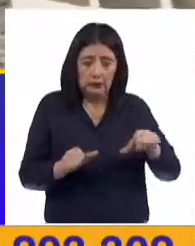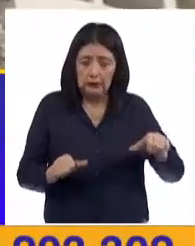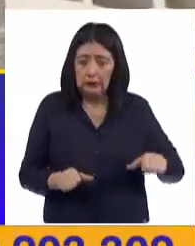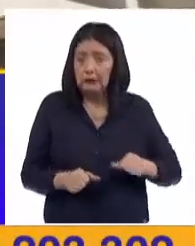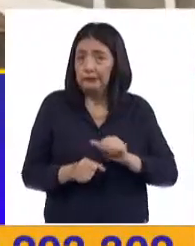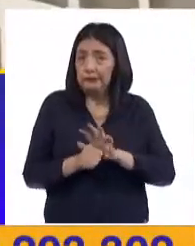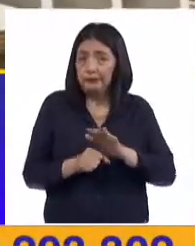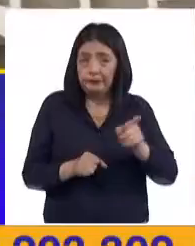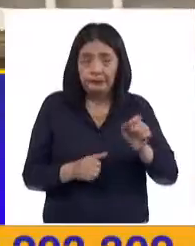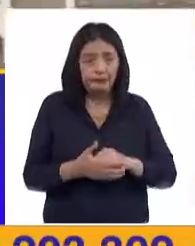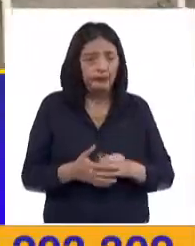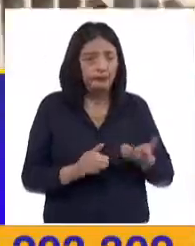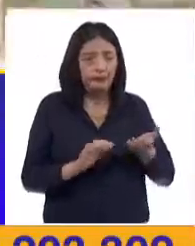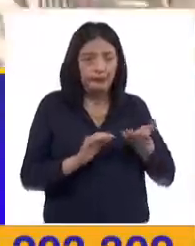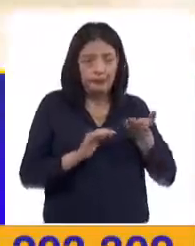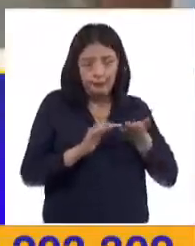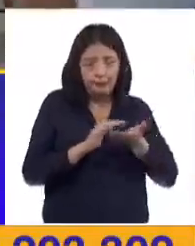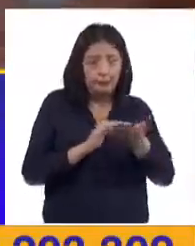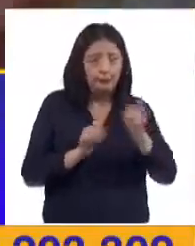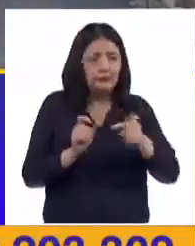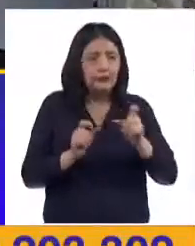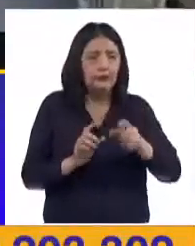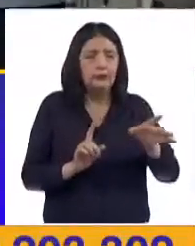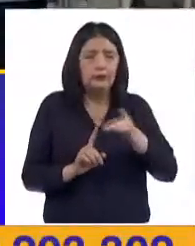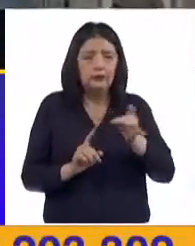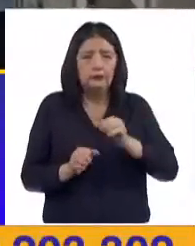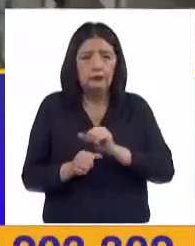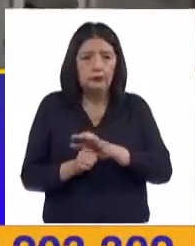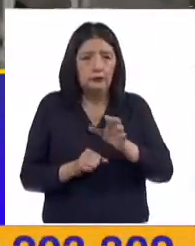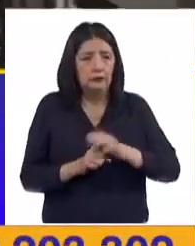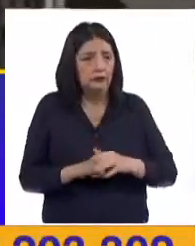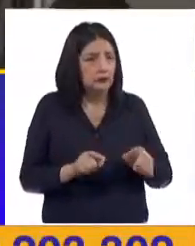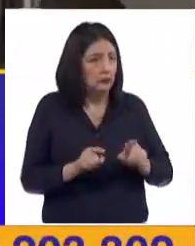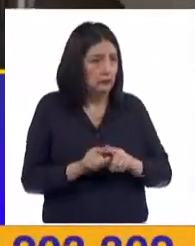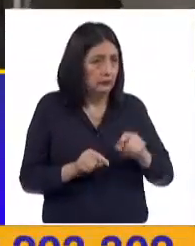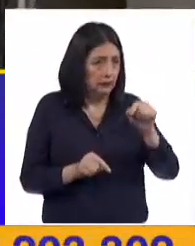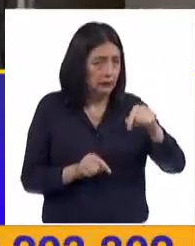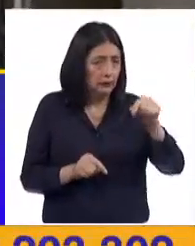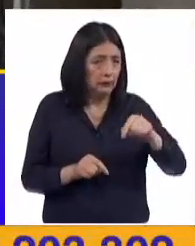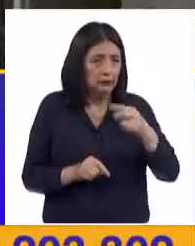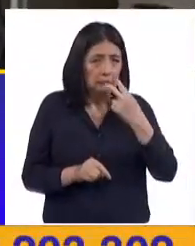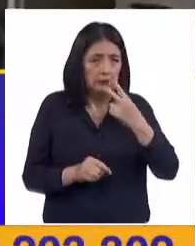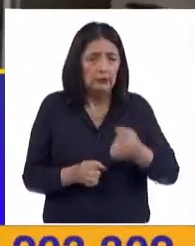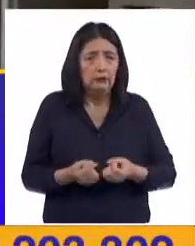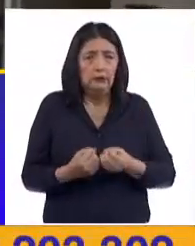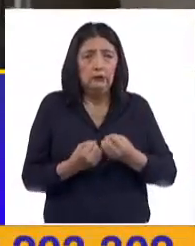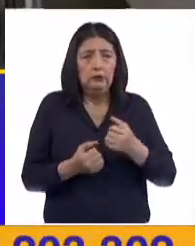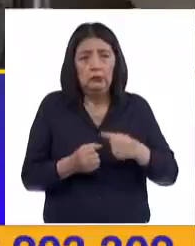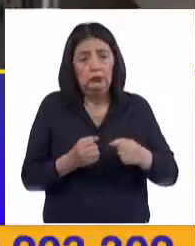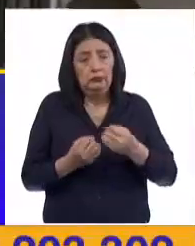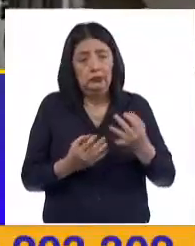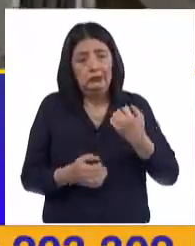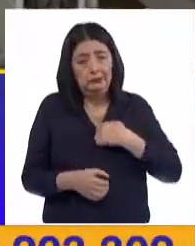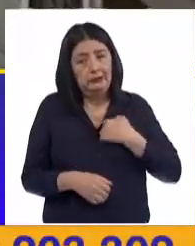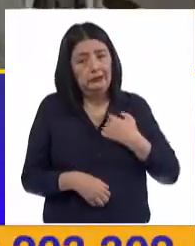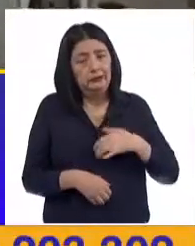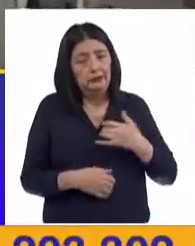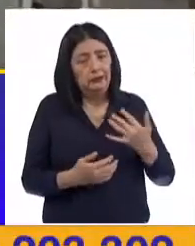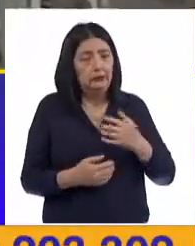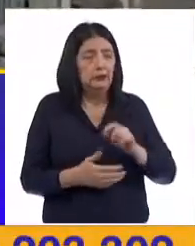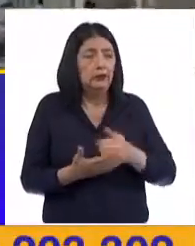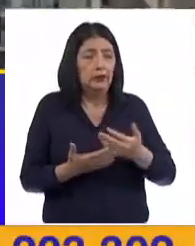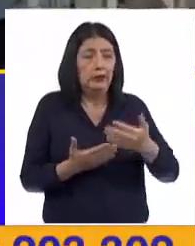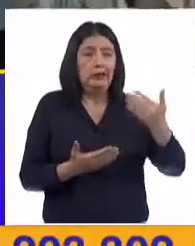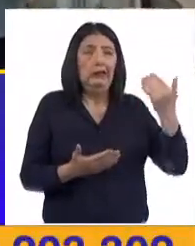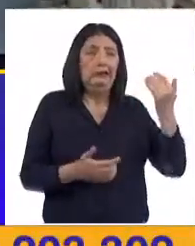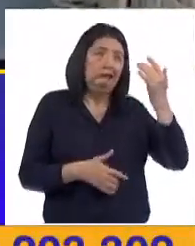COVID donde se entierran personas que se infectan con el virus. Y también aquí vamos a revisar las cifras que también lamentablemente son alarmantes. Antes